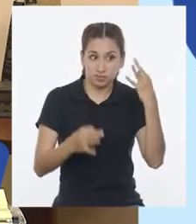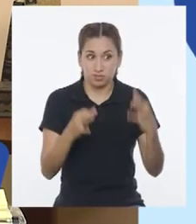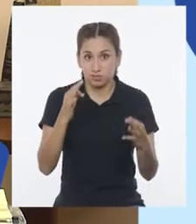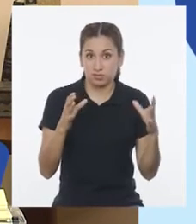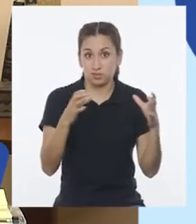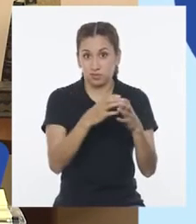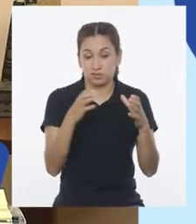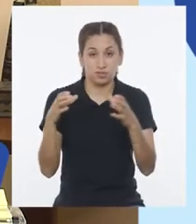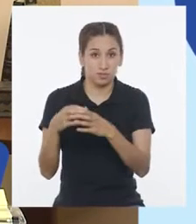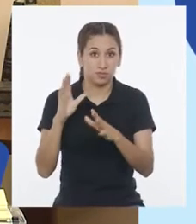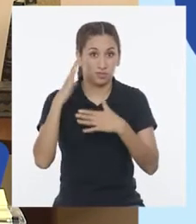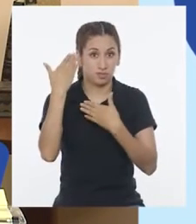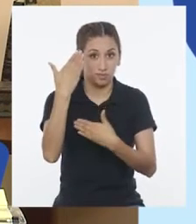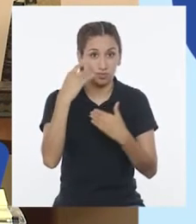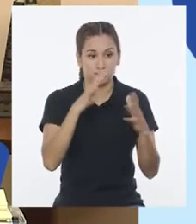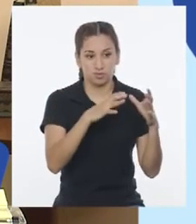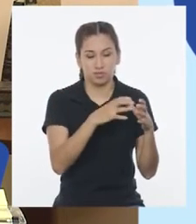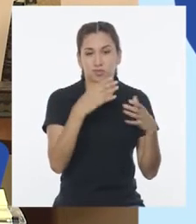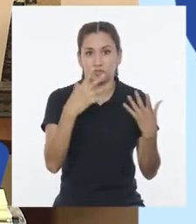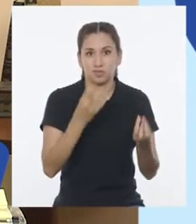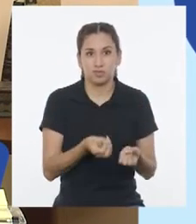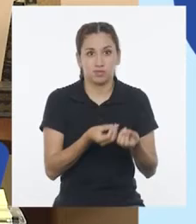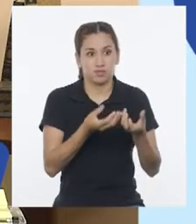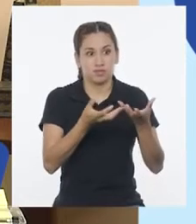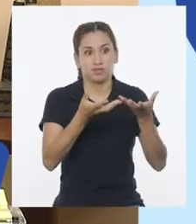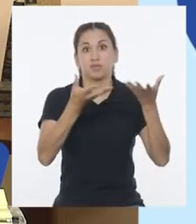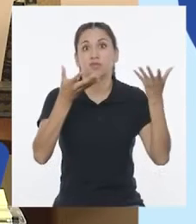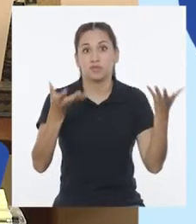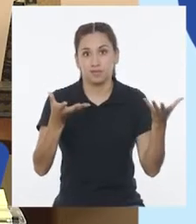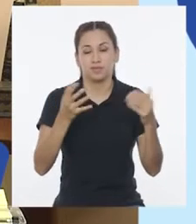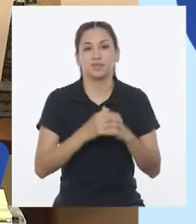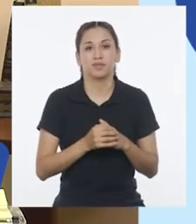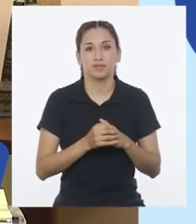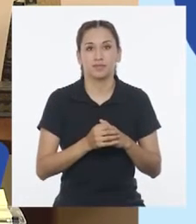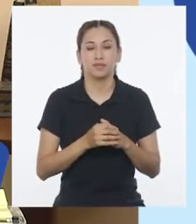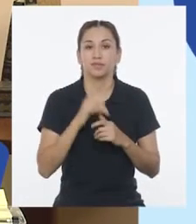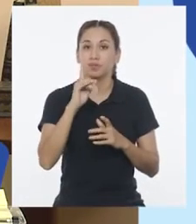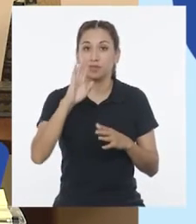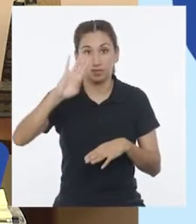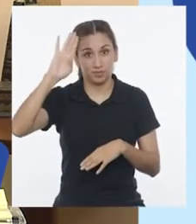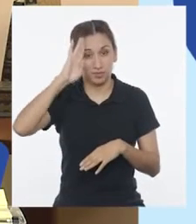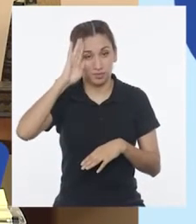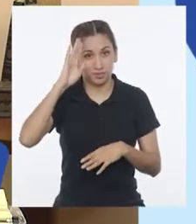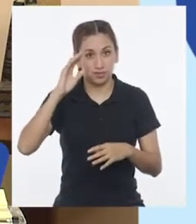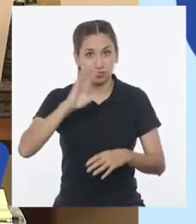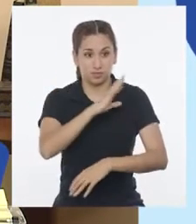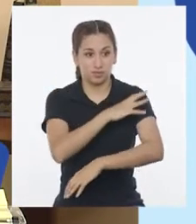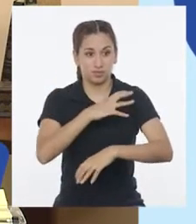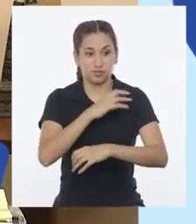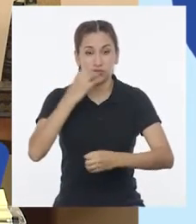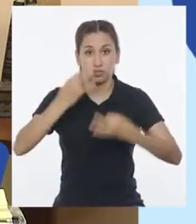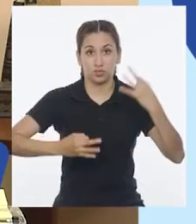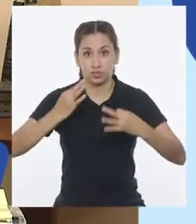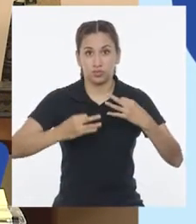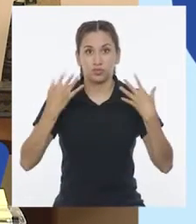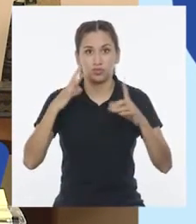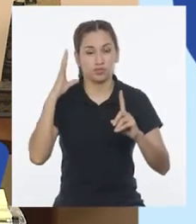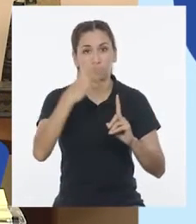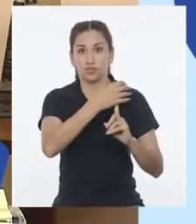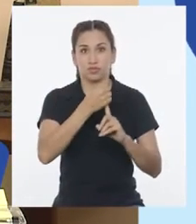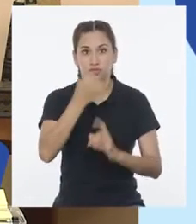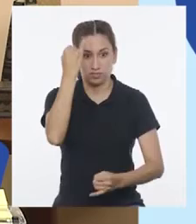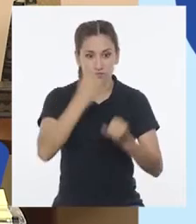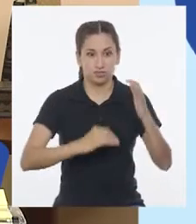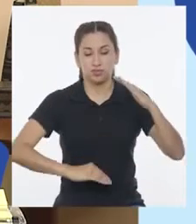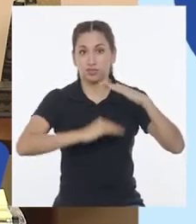su labor, el abigeato en toda la provincia de Ayabaca, Piura, había aumentado desmesuradamente, sin que